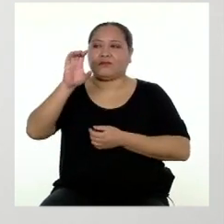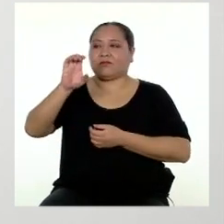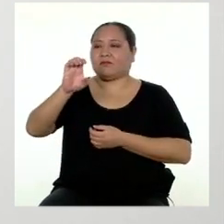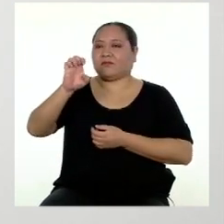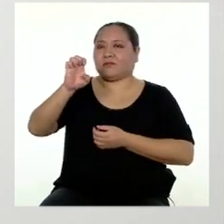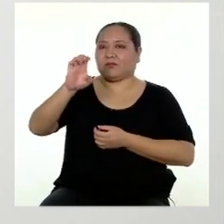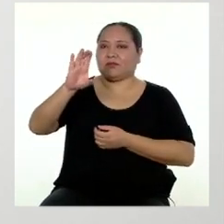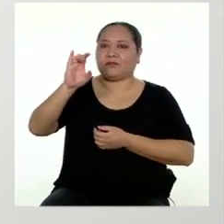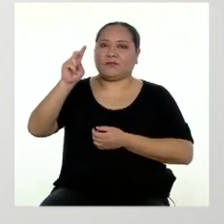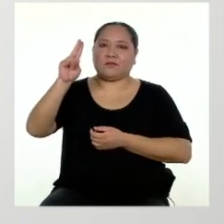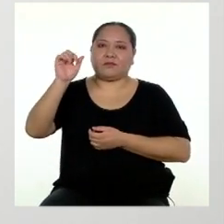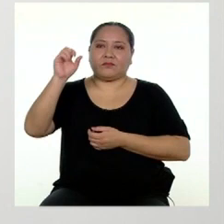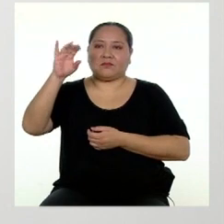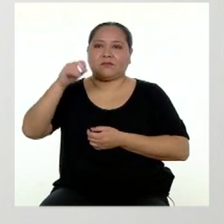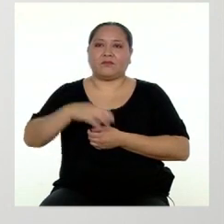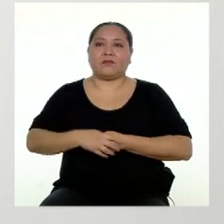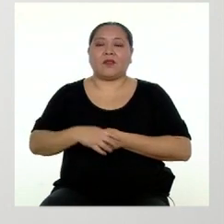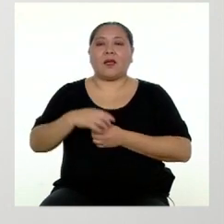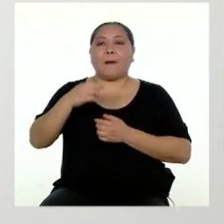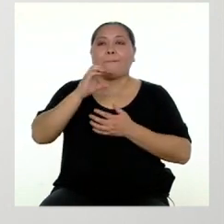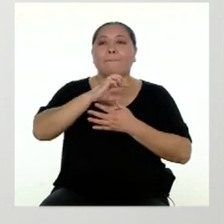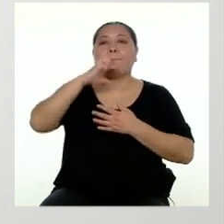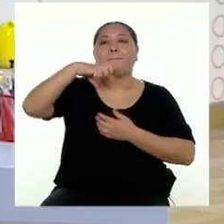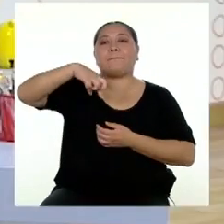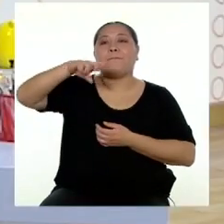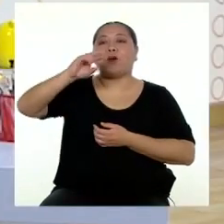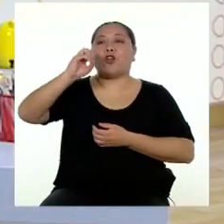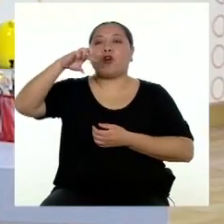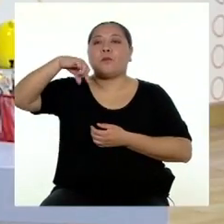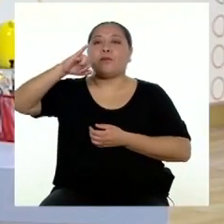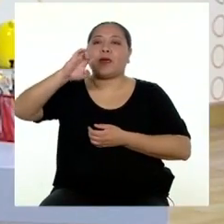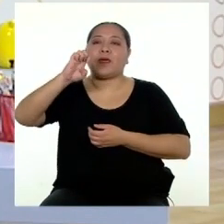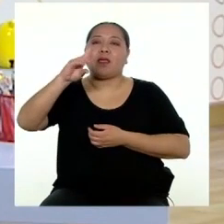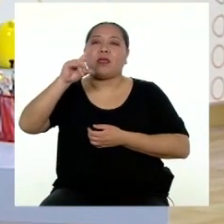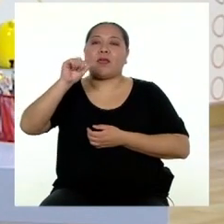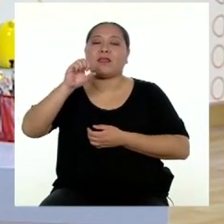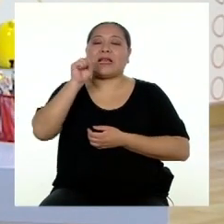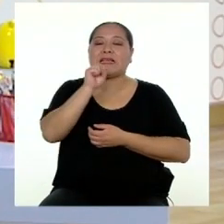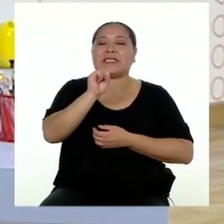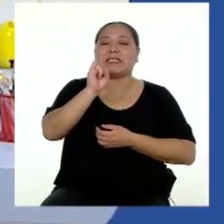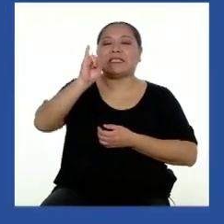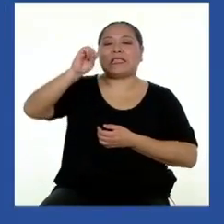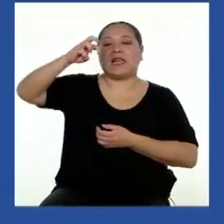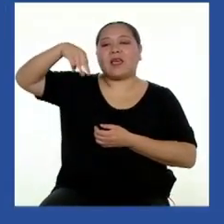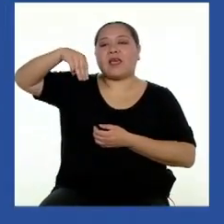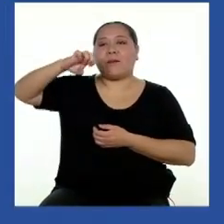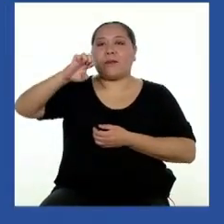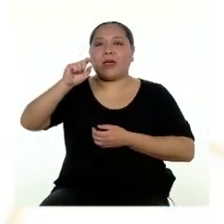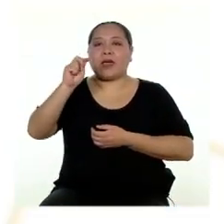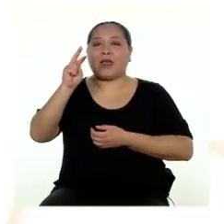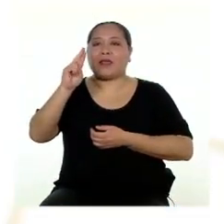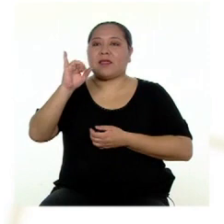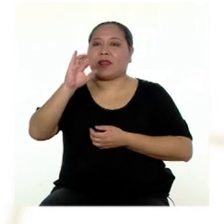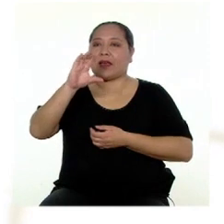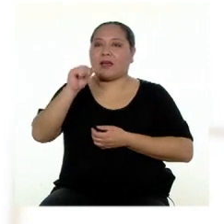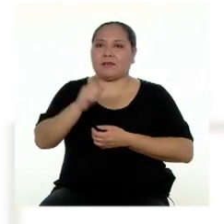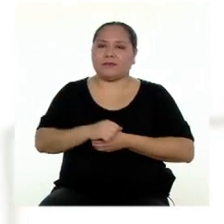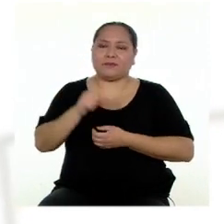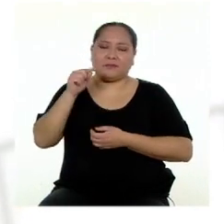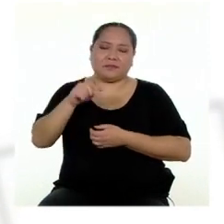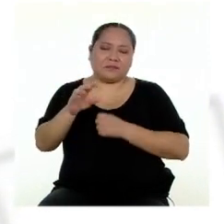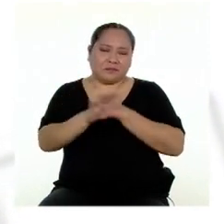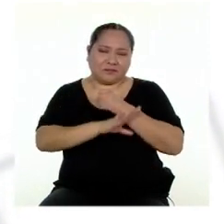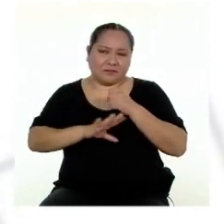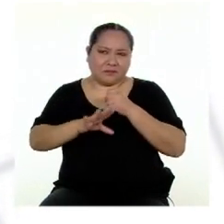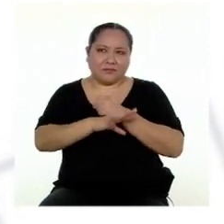inecuaciones. La primera es la propiedad simétrica. Simétrica. ¿Y cómo funciona? Es bastante